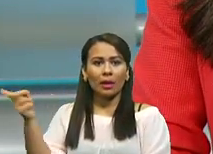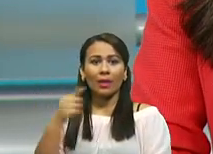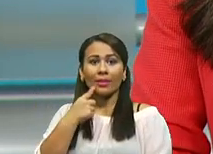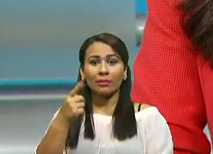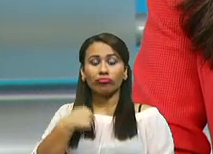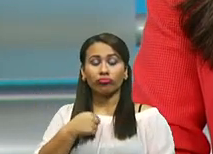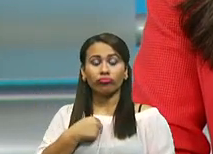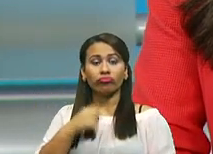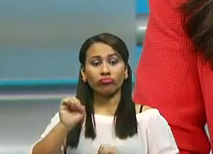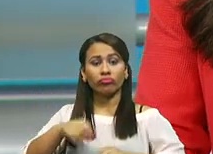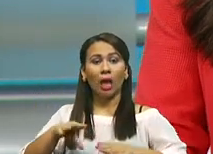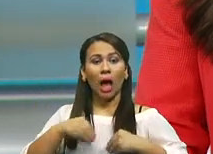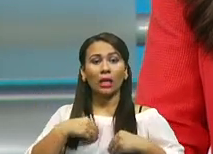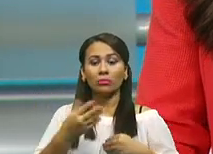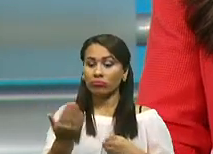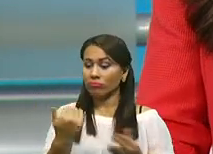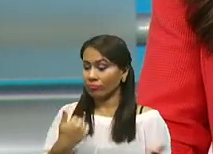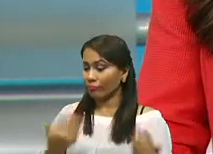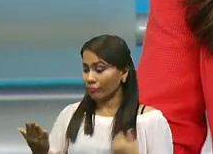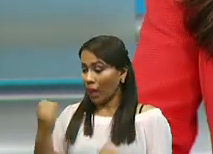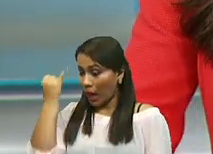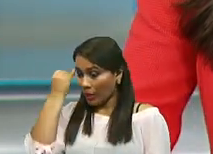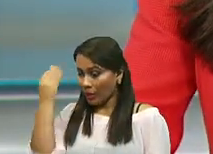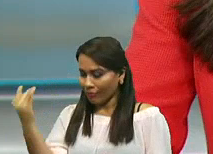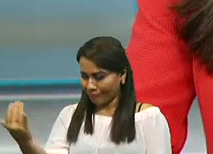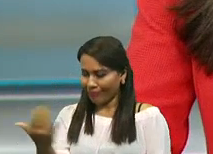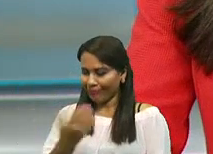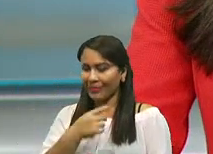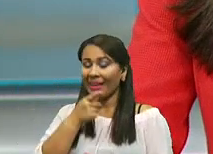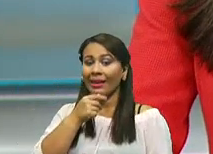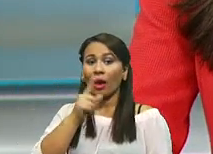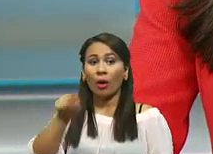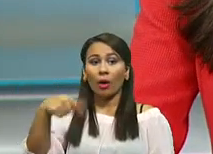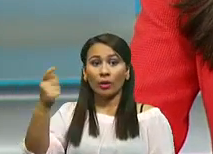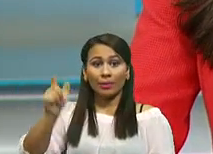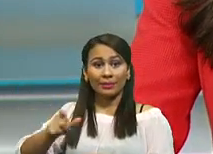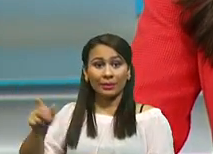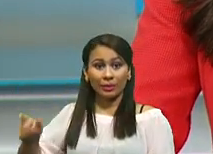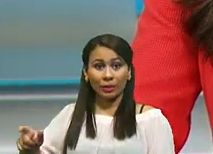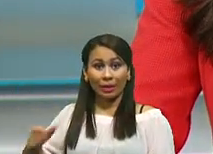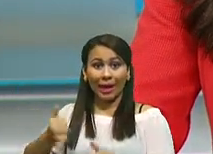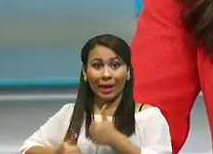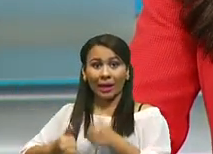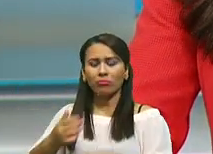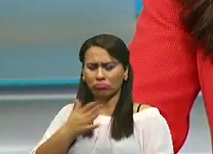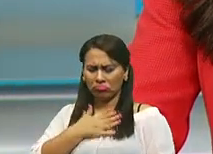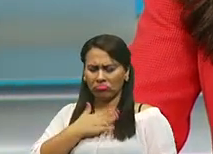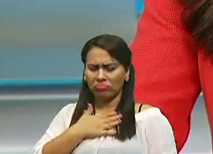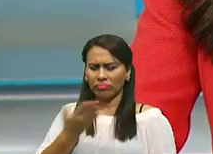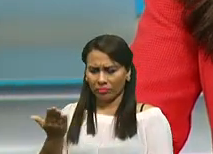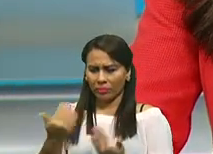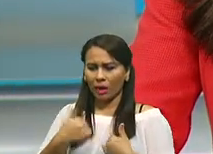postulante anunció que acogerá algunas propuestas realizadas por otros actores políticos dentro de su plan de gobierno.